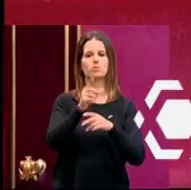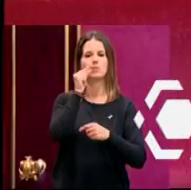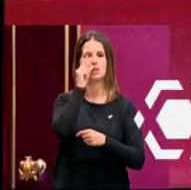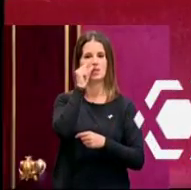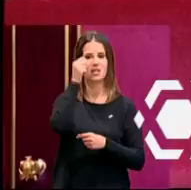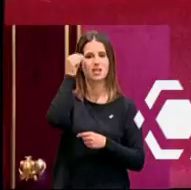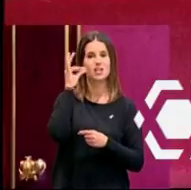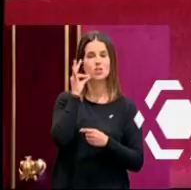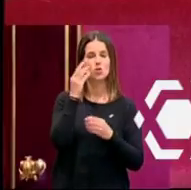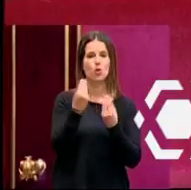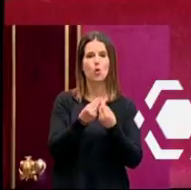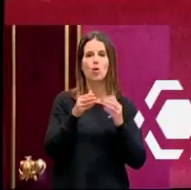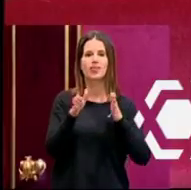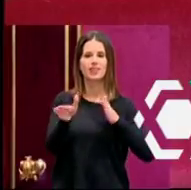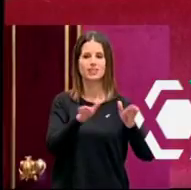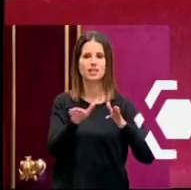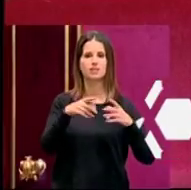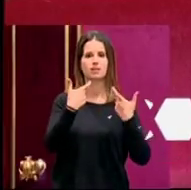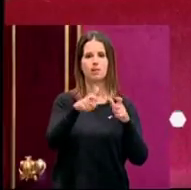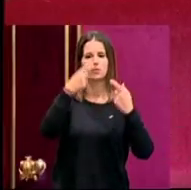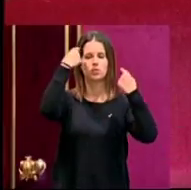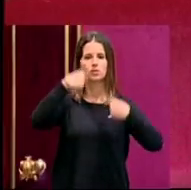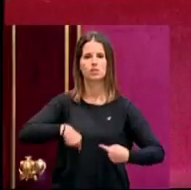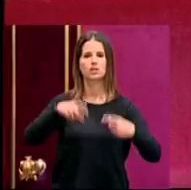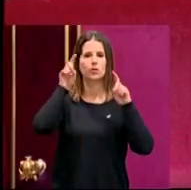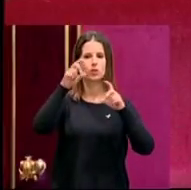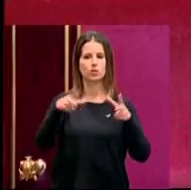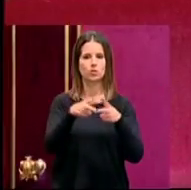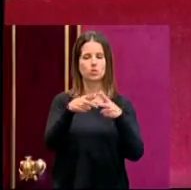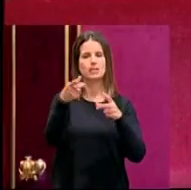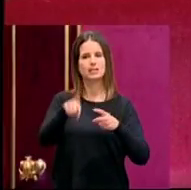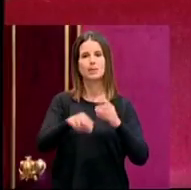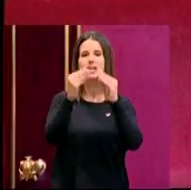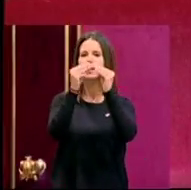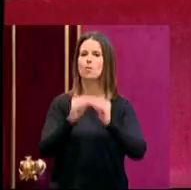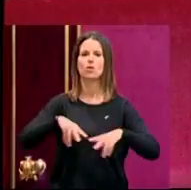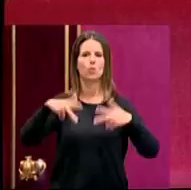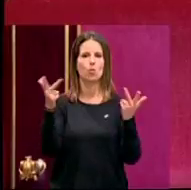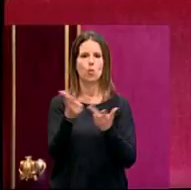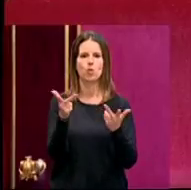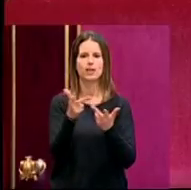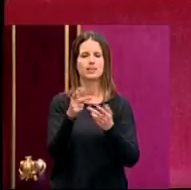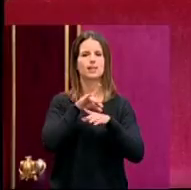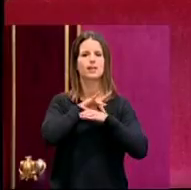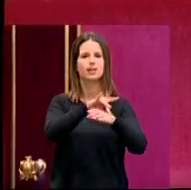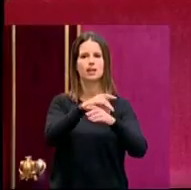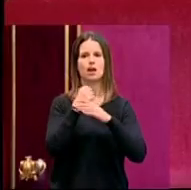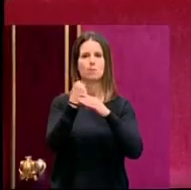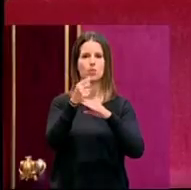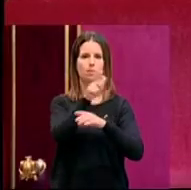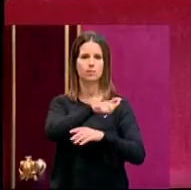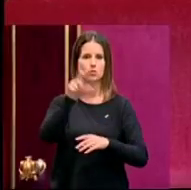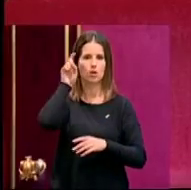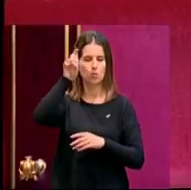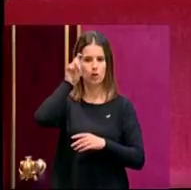entre los ámbitos sanitario, educativo y social y la elaboración urgente de una guía de apoyo a los educadores.